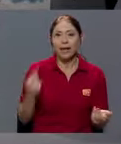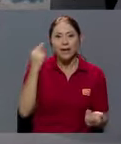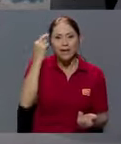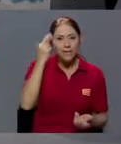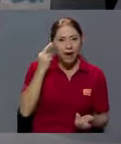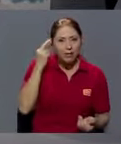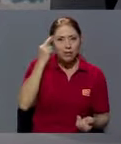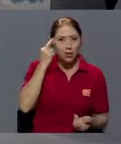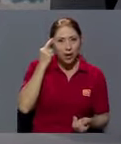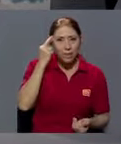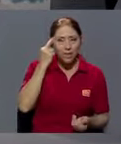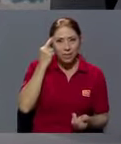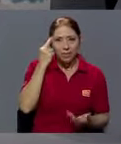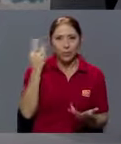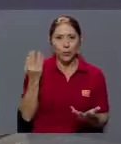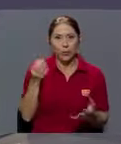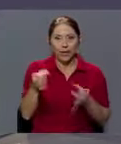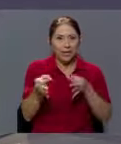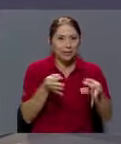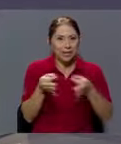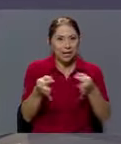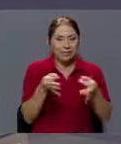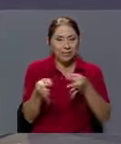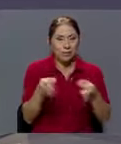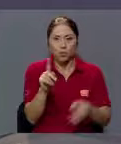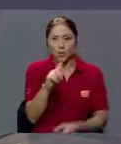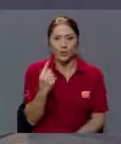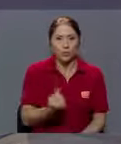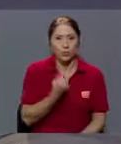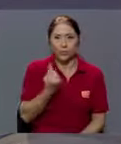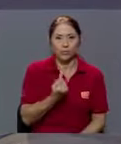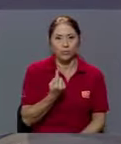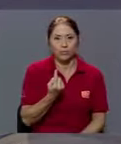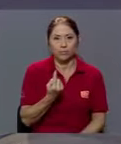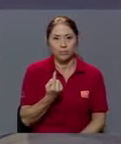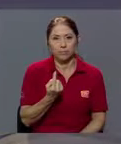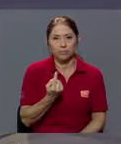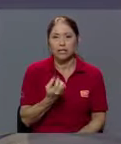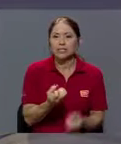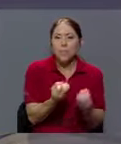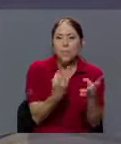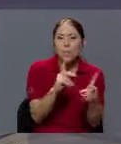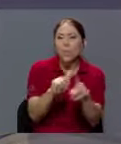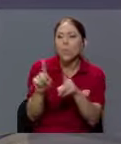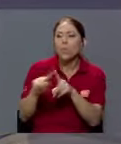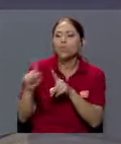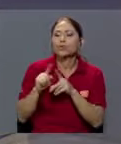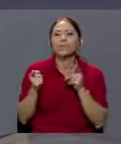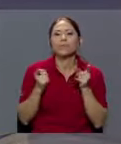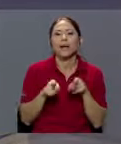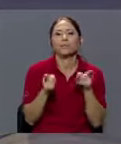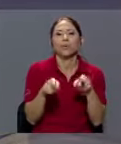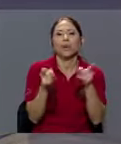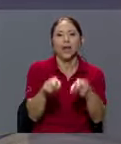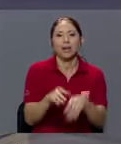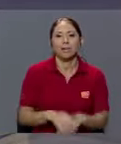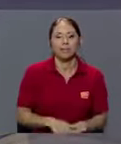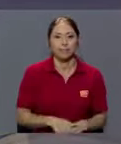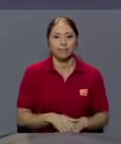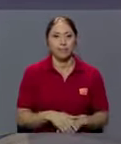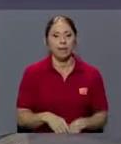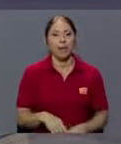el razonamiento, la explicación no es único, ¿verdad? Sin duda alguna es multifactorial.